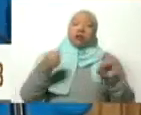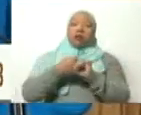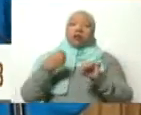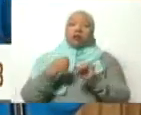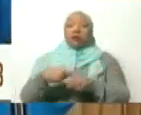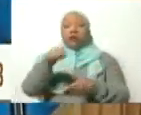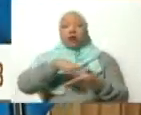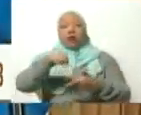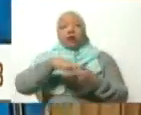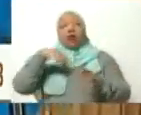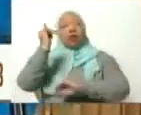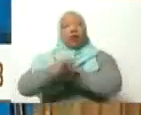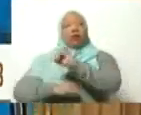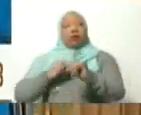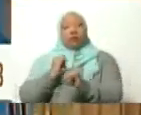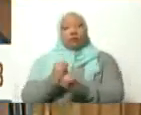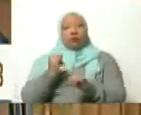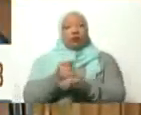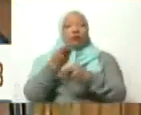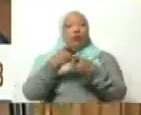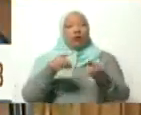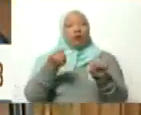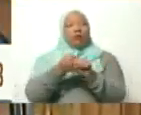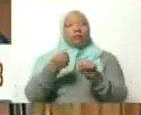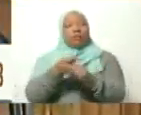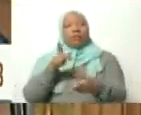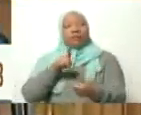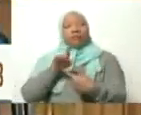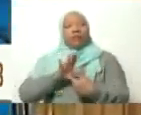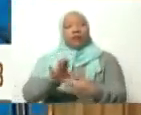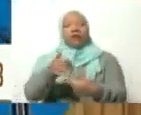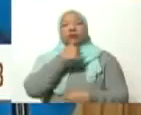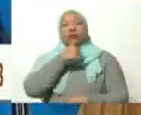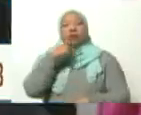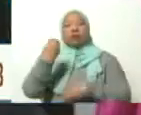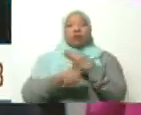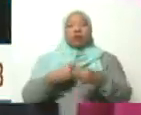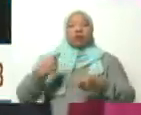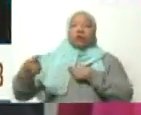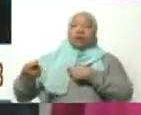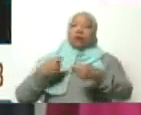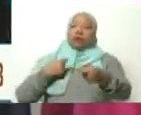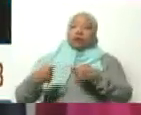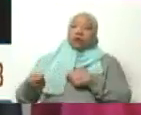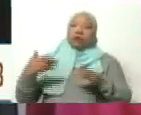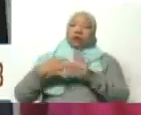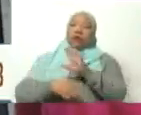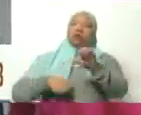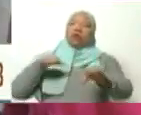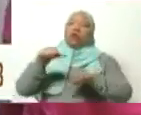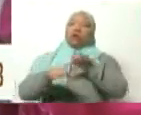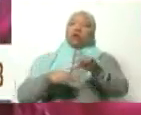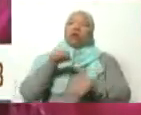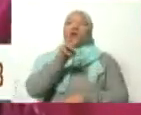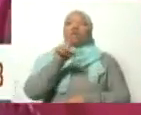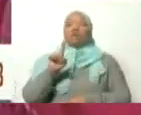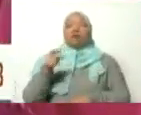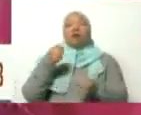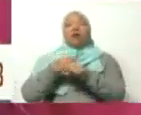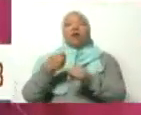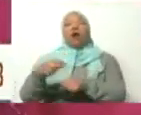dominación internacionales de las democracias representativas que entraron en crisis en este siglo XXI y que